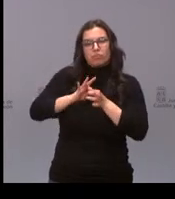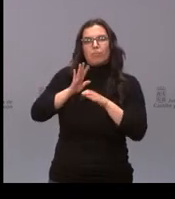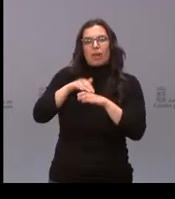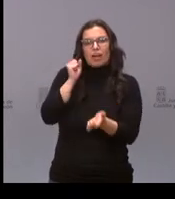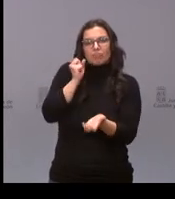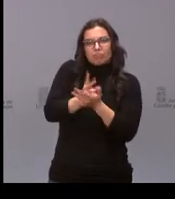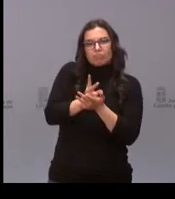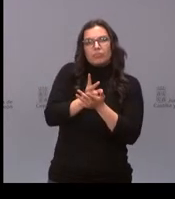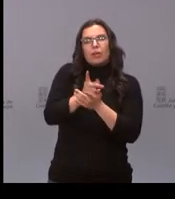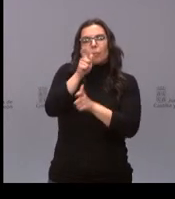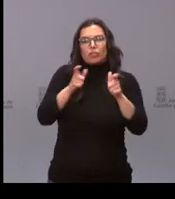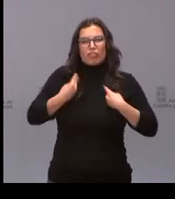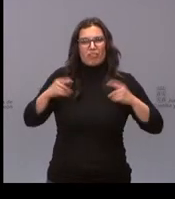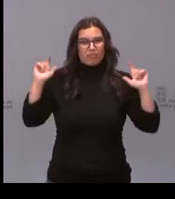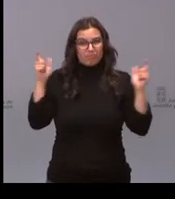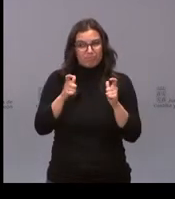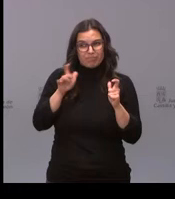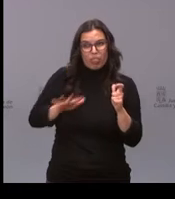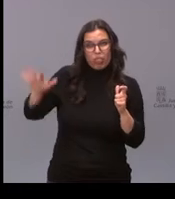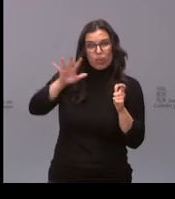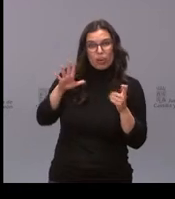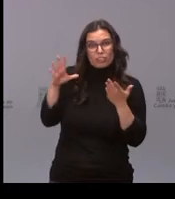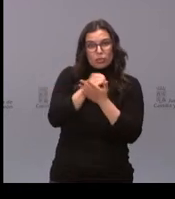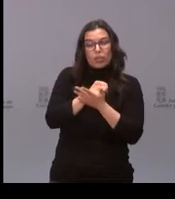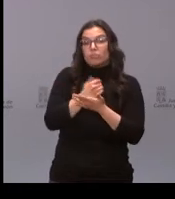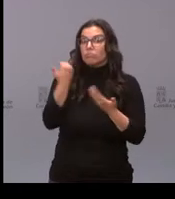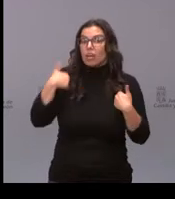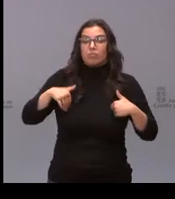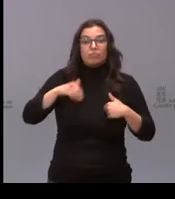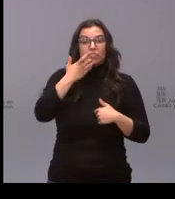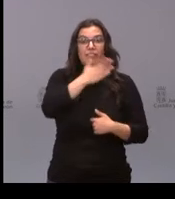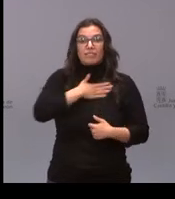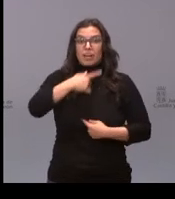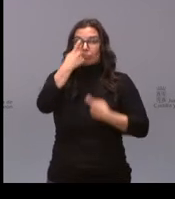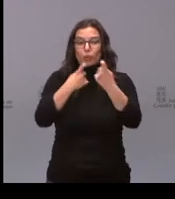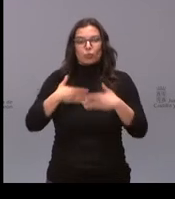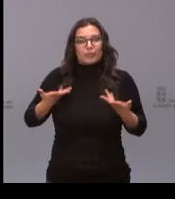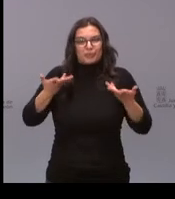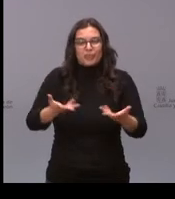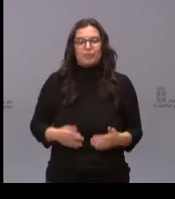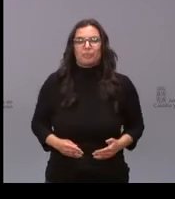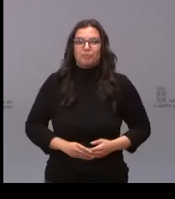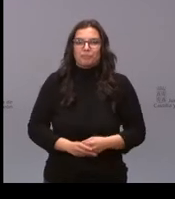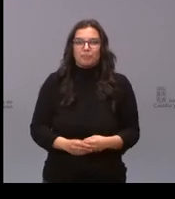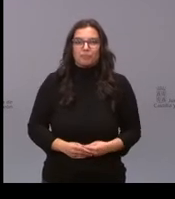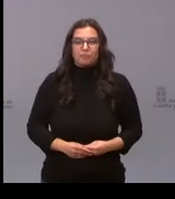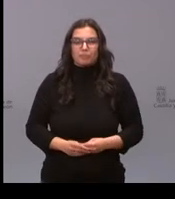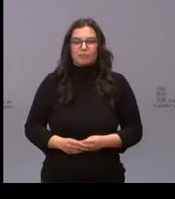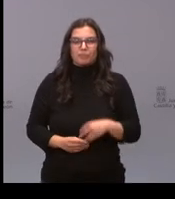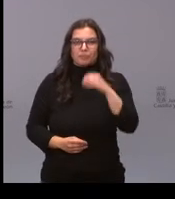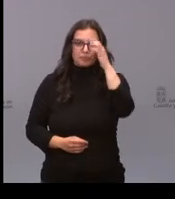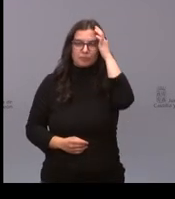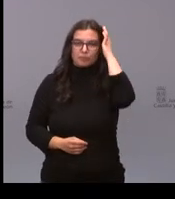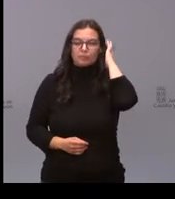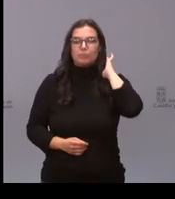reto demográfico. Y a partir de aquí, si quieren realizar preguntas, estoy a su entera disposición.